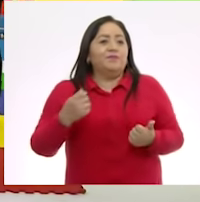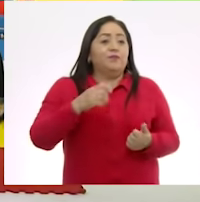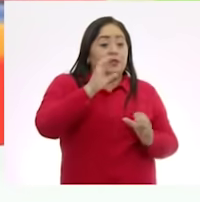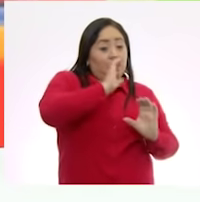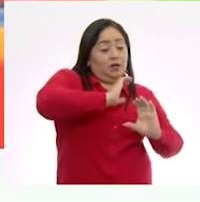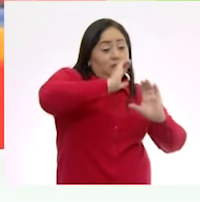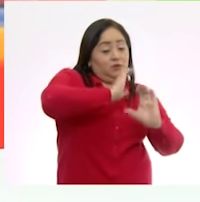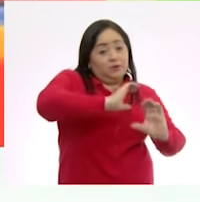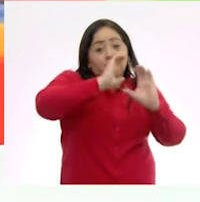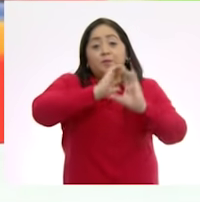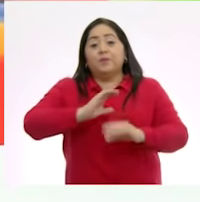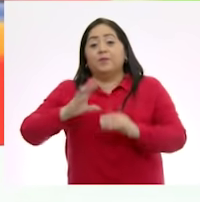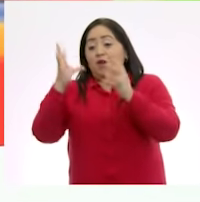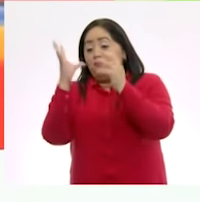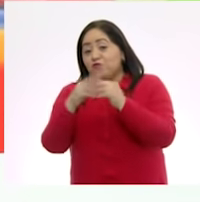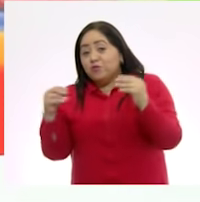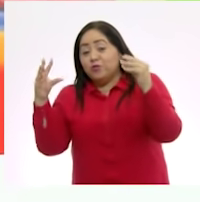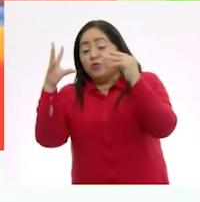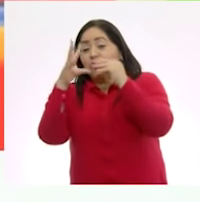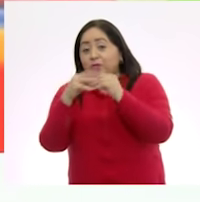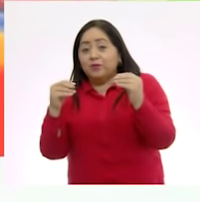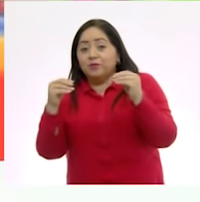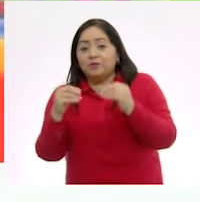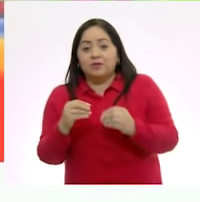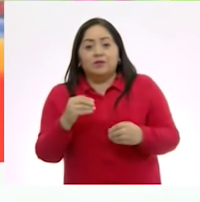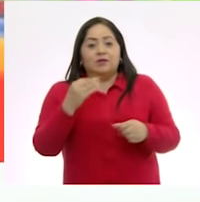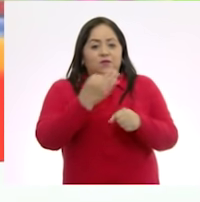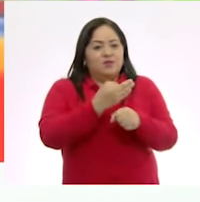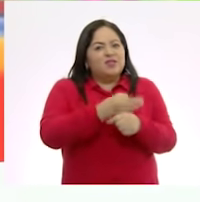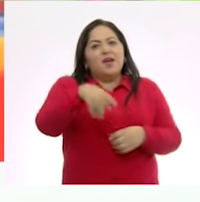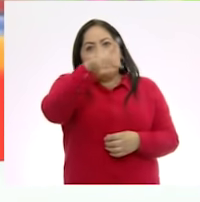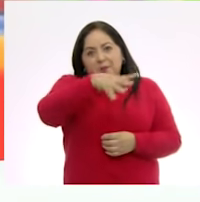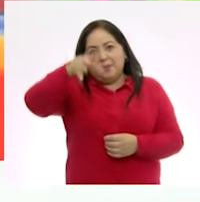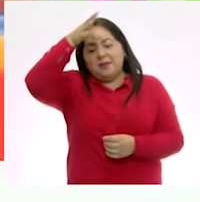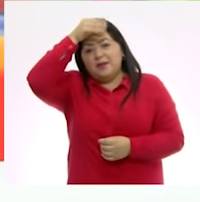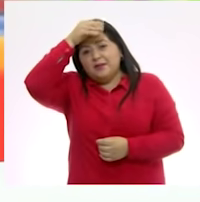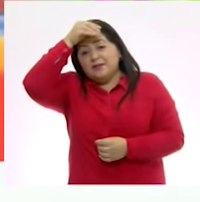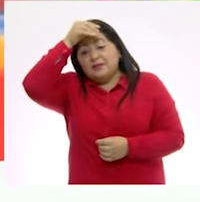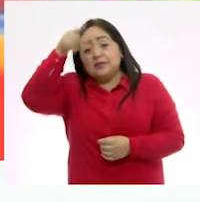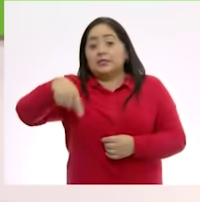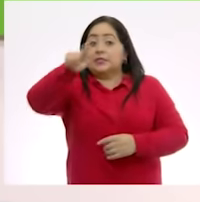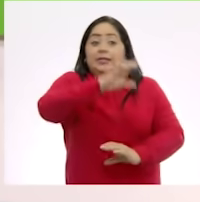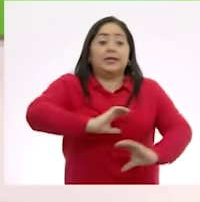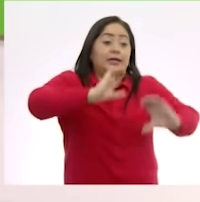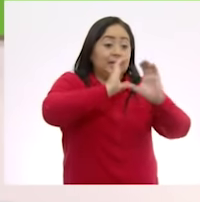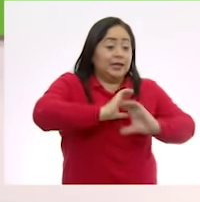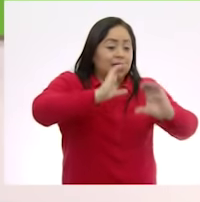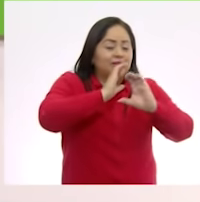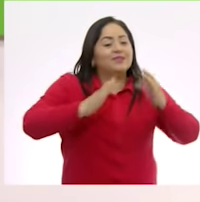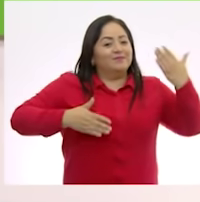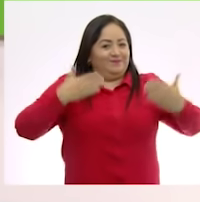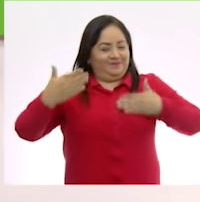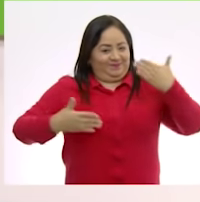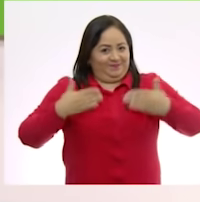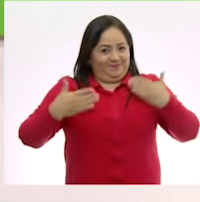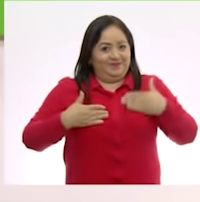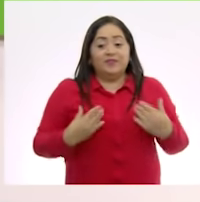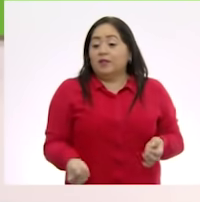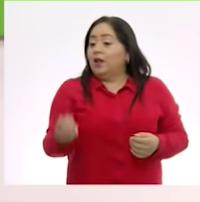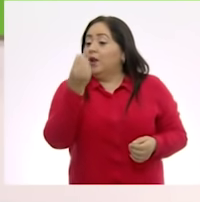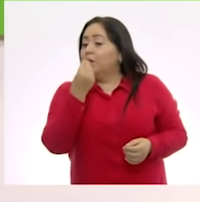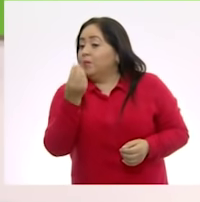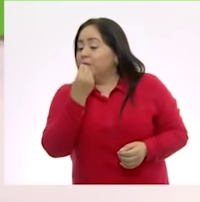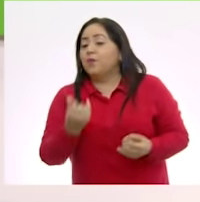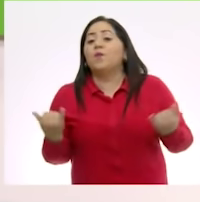La canción de las frutas vamos a aprender. Si la cantas, disfrutas y te las